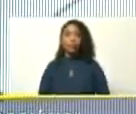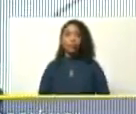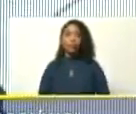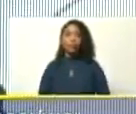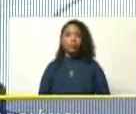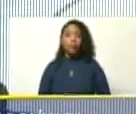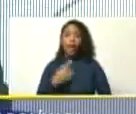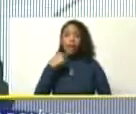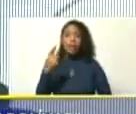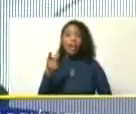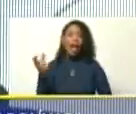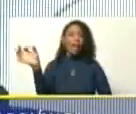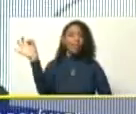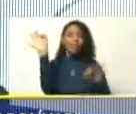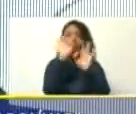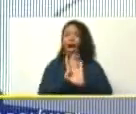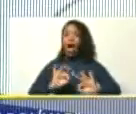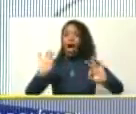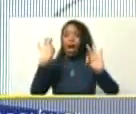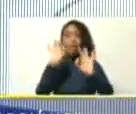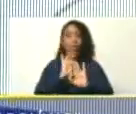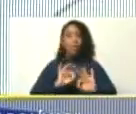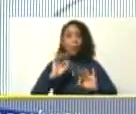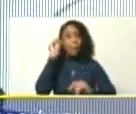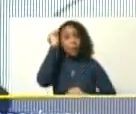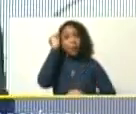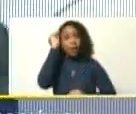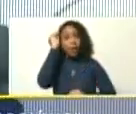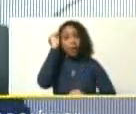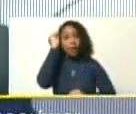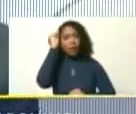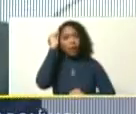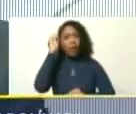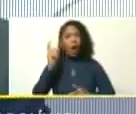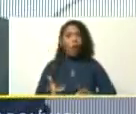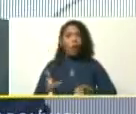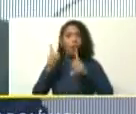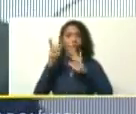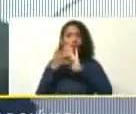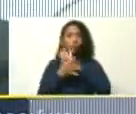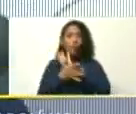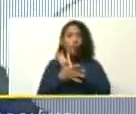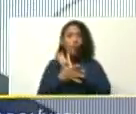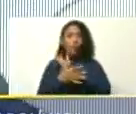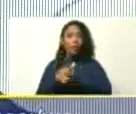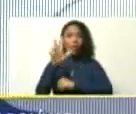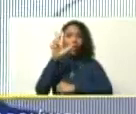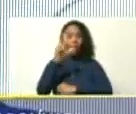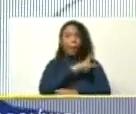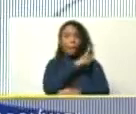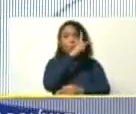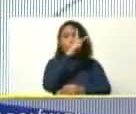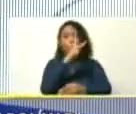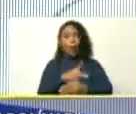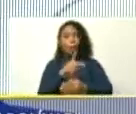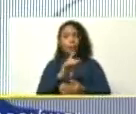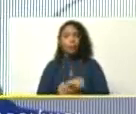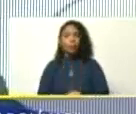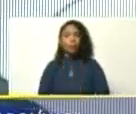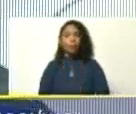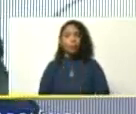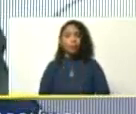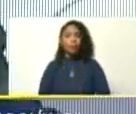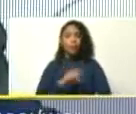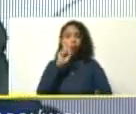Decía que nadie supondría a Earle autor de tres poemarios que en